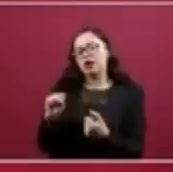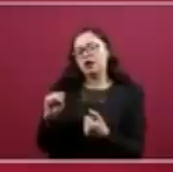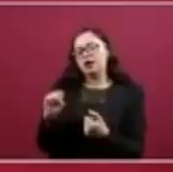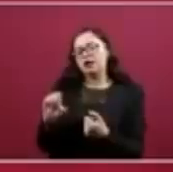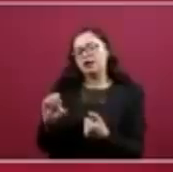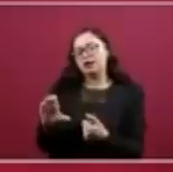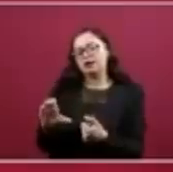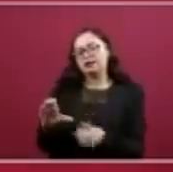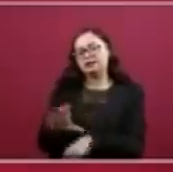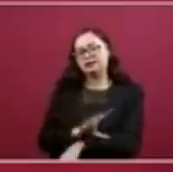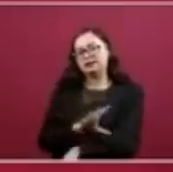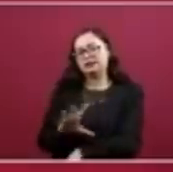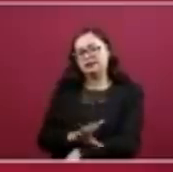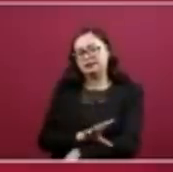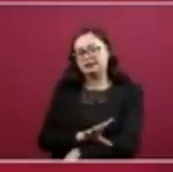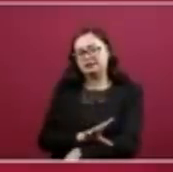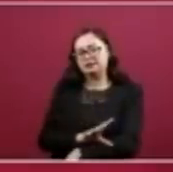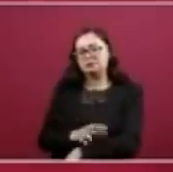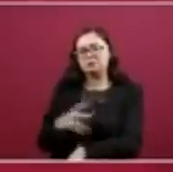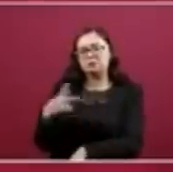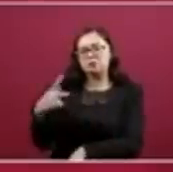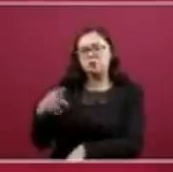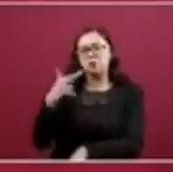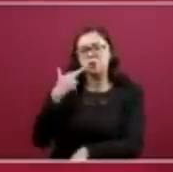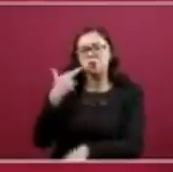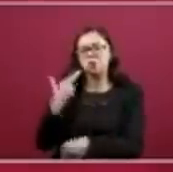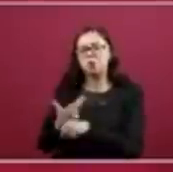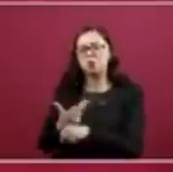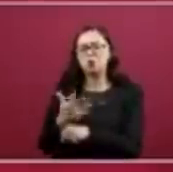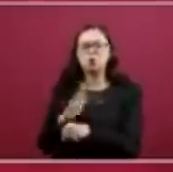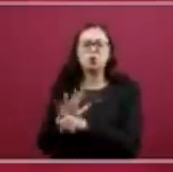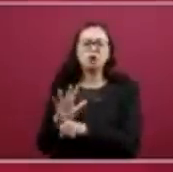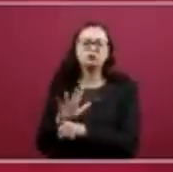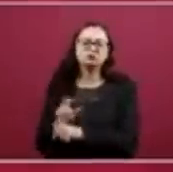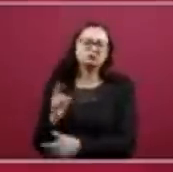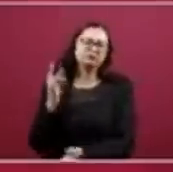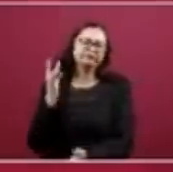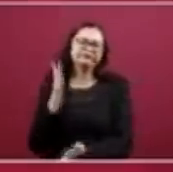funciones son básicamente normativas.